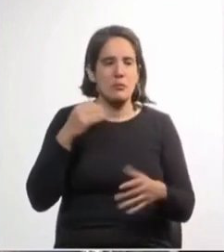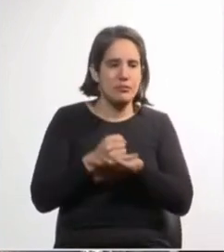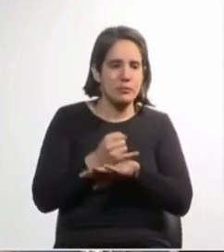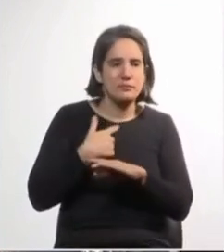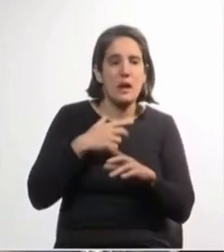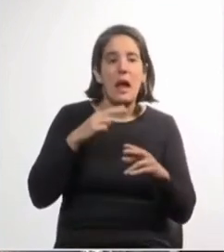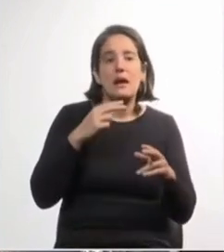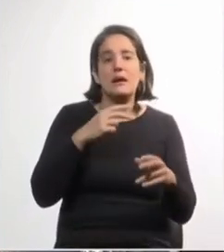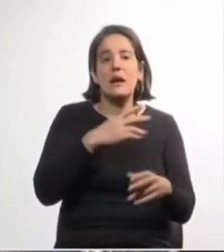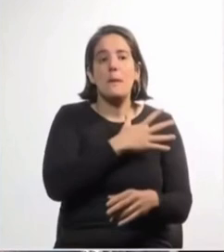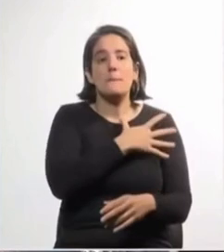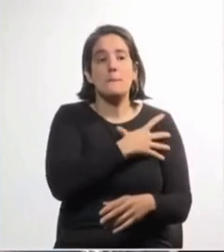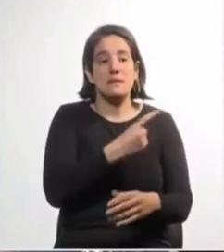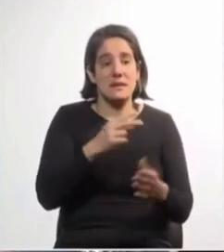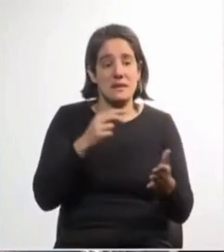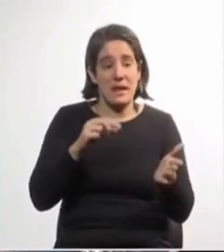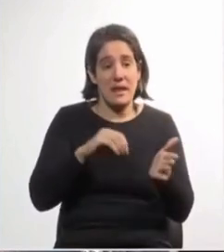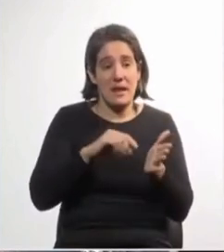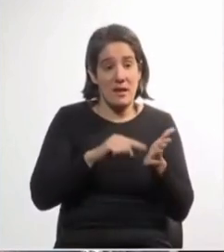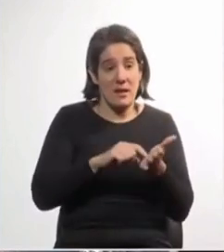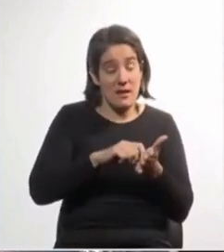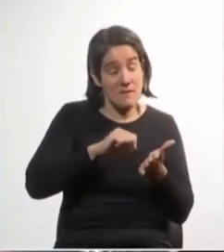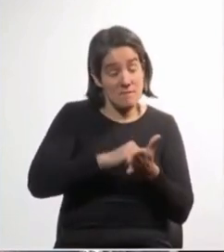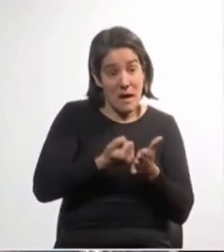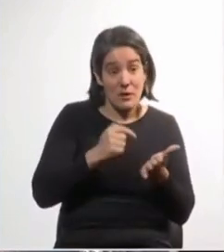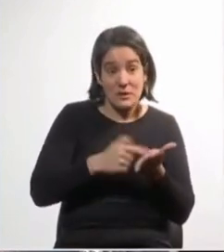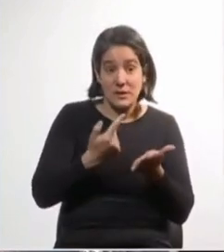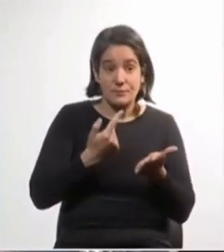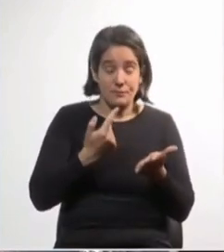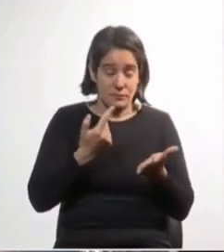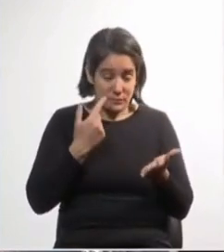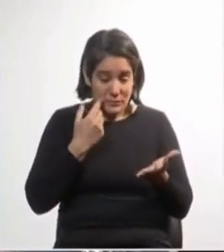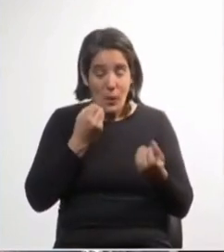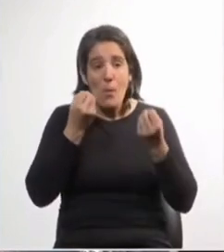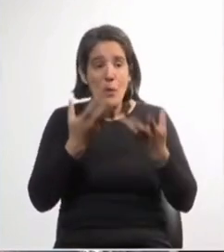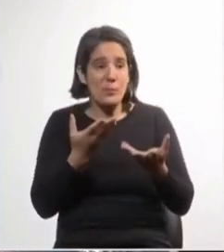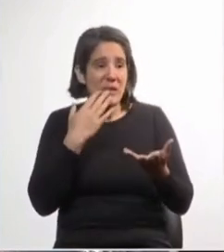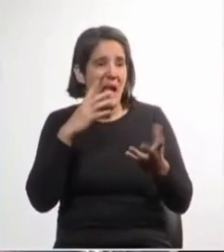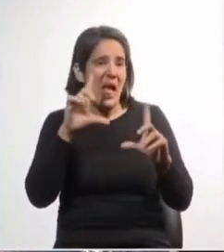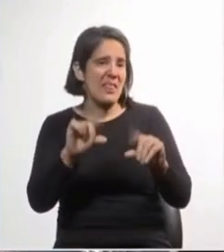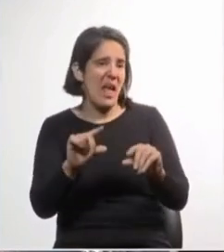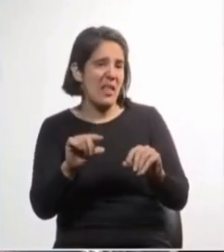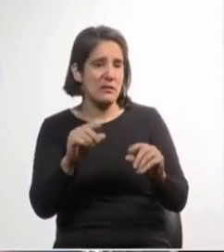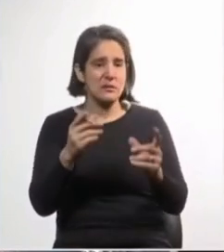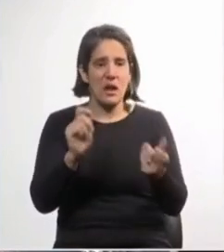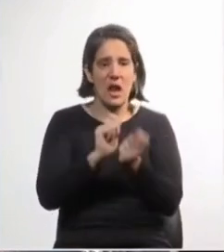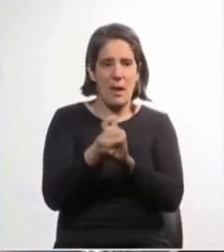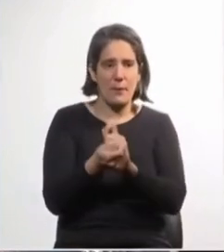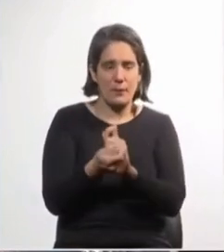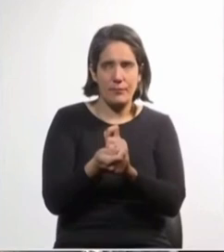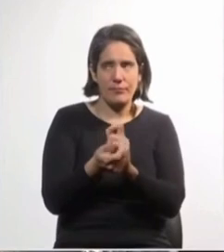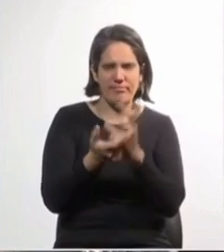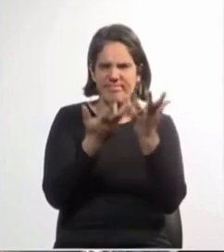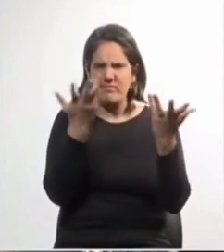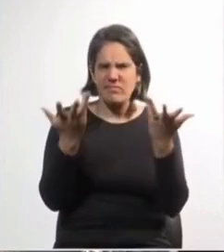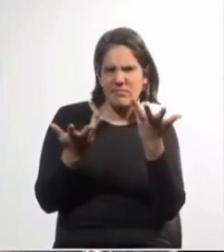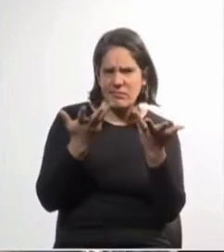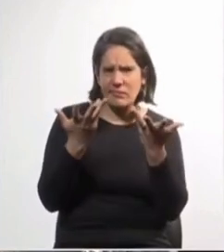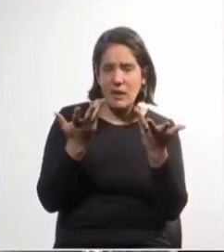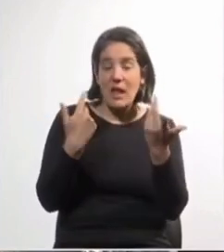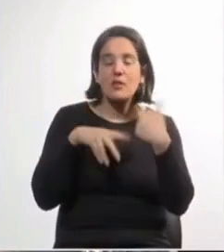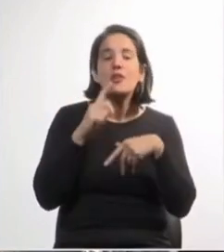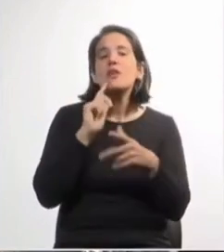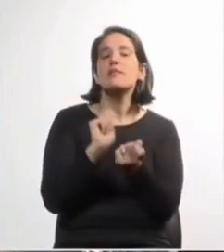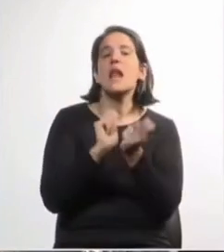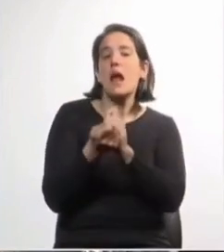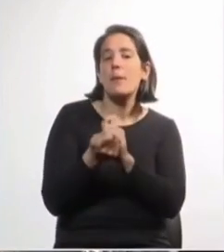Central dice que la baja de inflación básicamente no se debe a la caída del tipo de cambio. Entonces, si